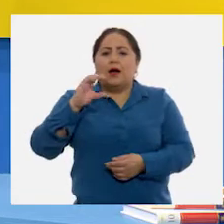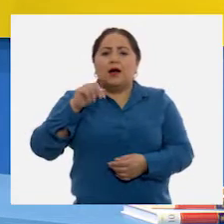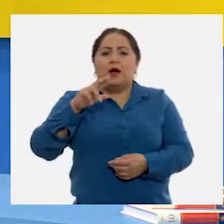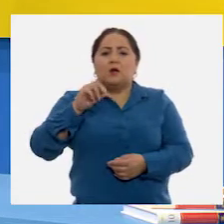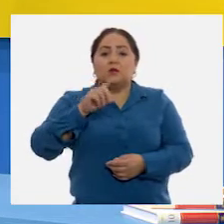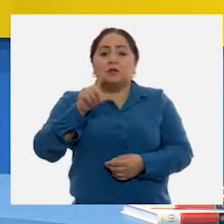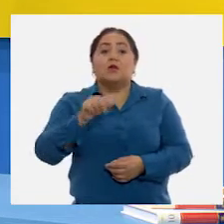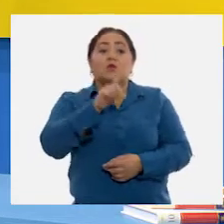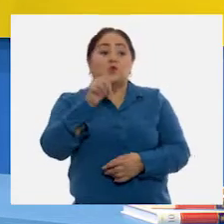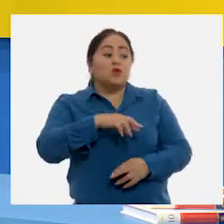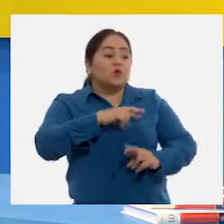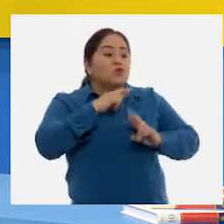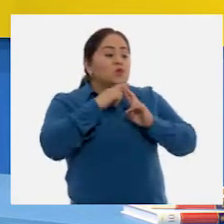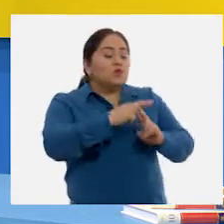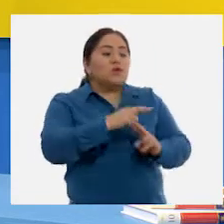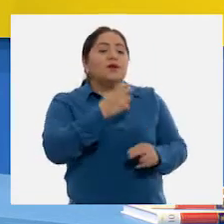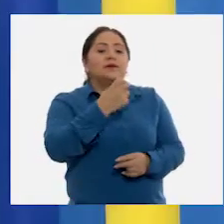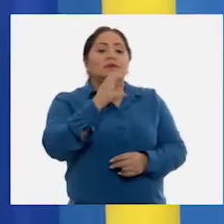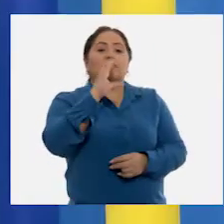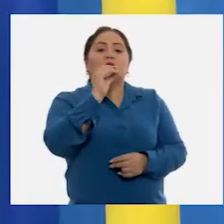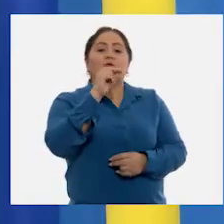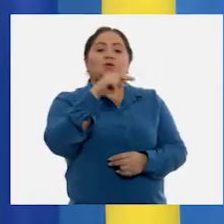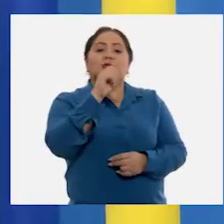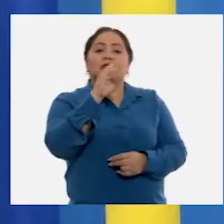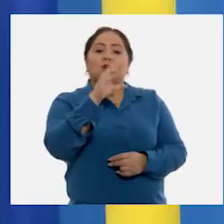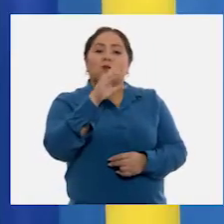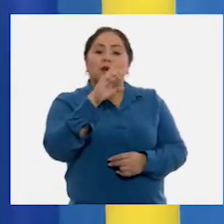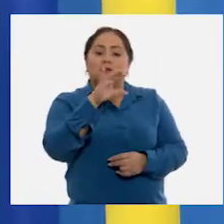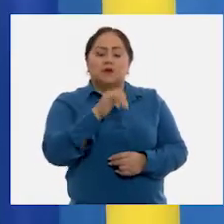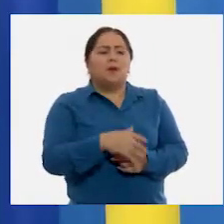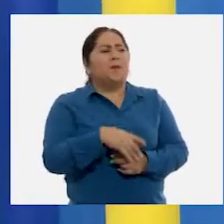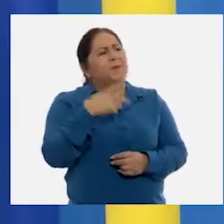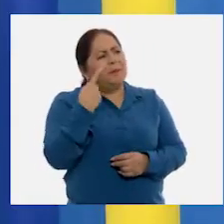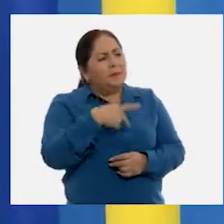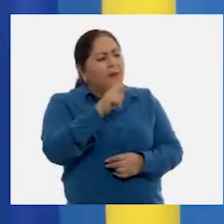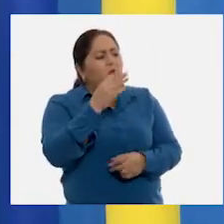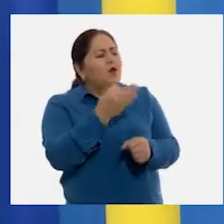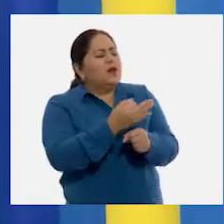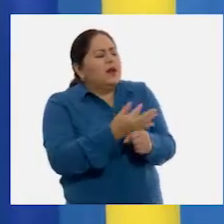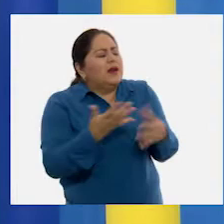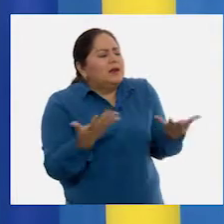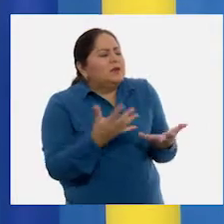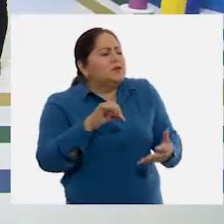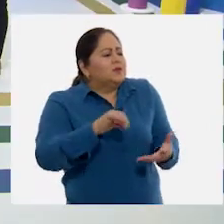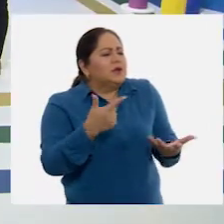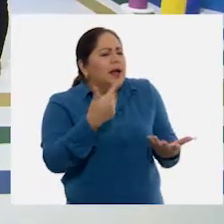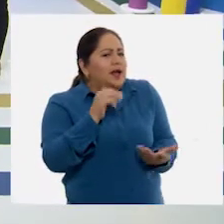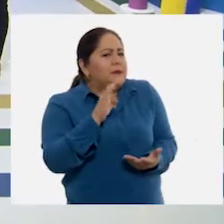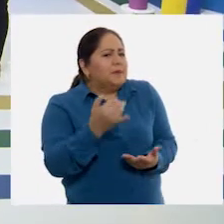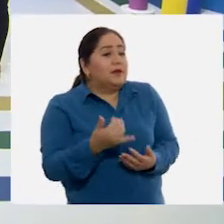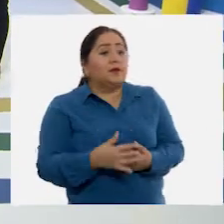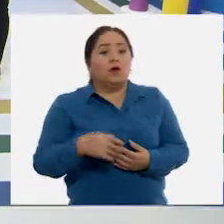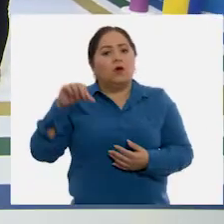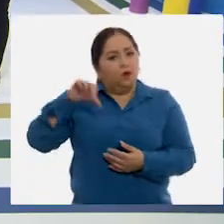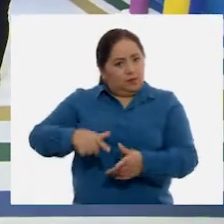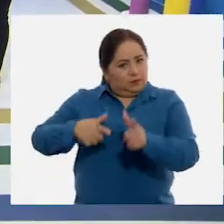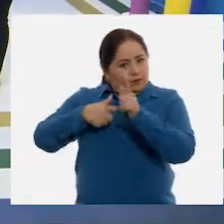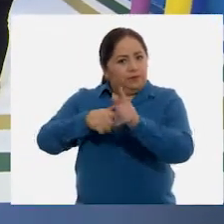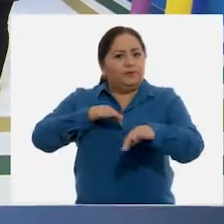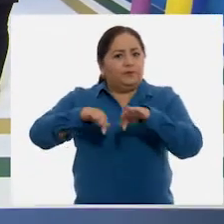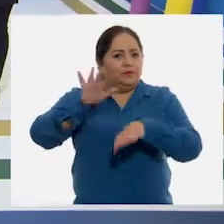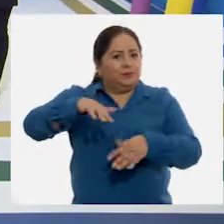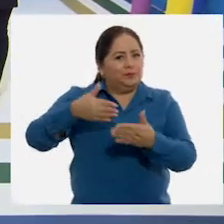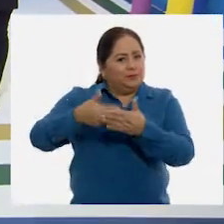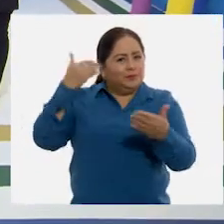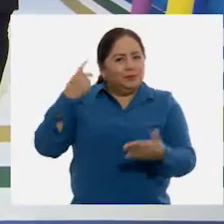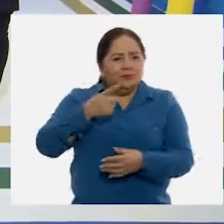su resultado, consecuencia. Y bueno, pero ¿y específicamente qué haremos hoy, Gaby? María, seguiremos trabajando, como ya